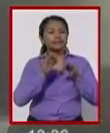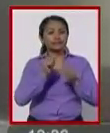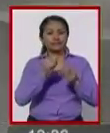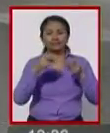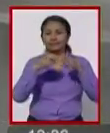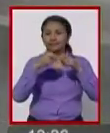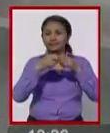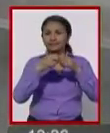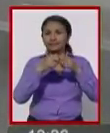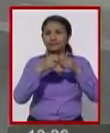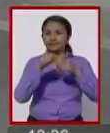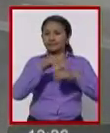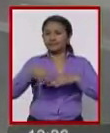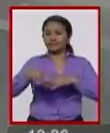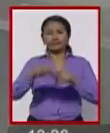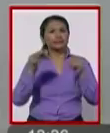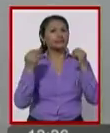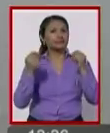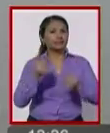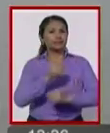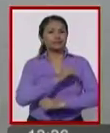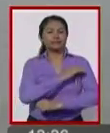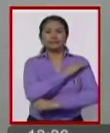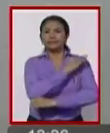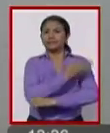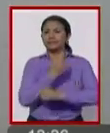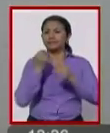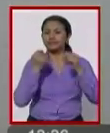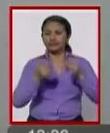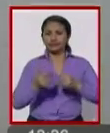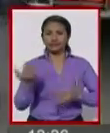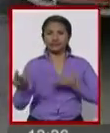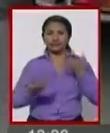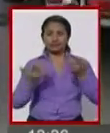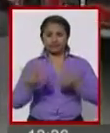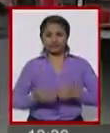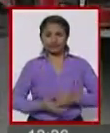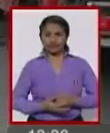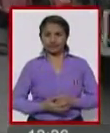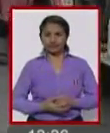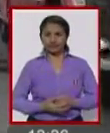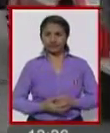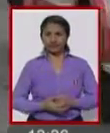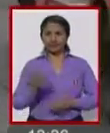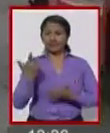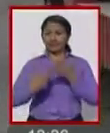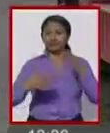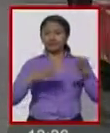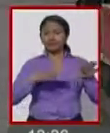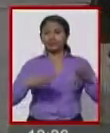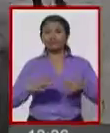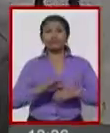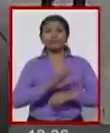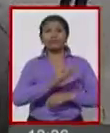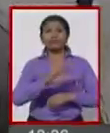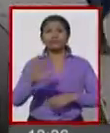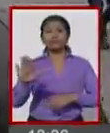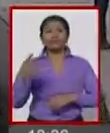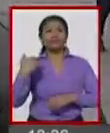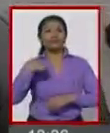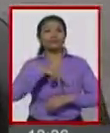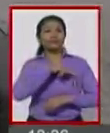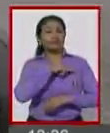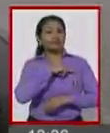cables. ¿Y el fuego se extendió de manera voraz? Rápido, muy rápido, muchas veces se extendió. ¿Ustedes qué hicieron en ese momento? Lo que tuvimos